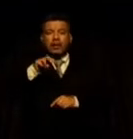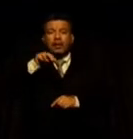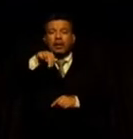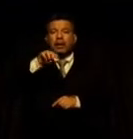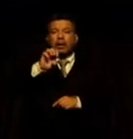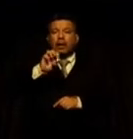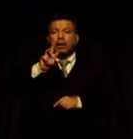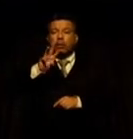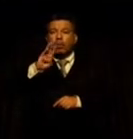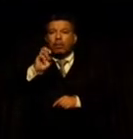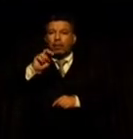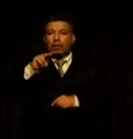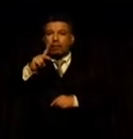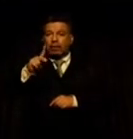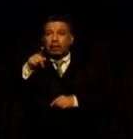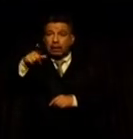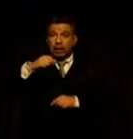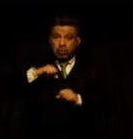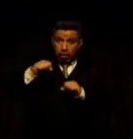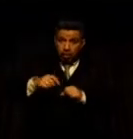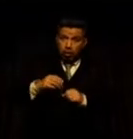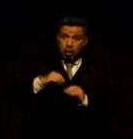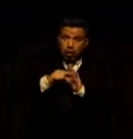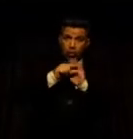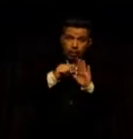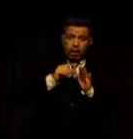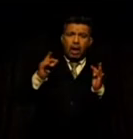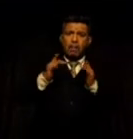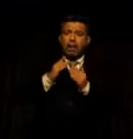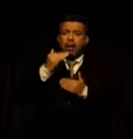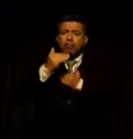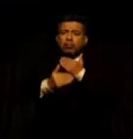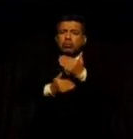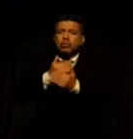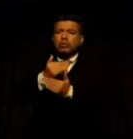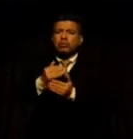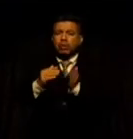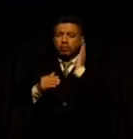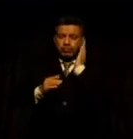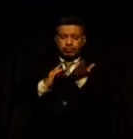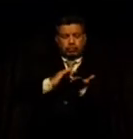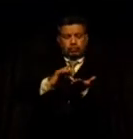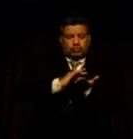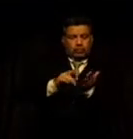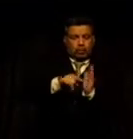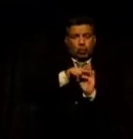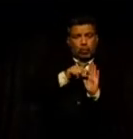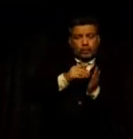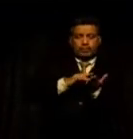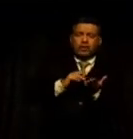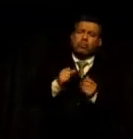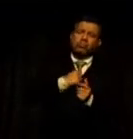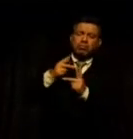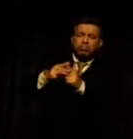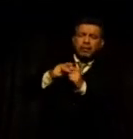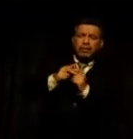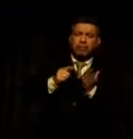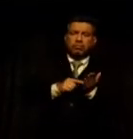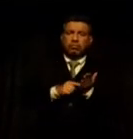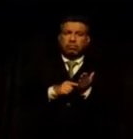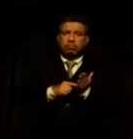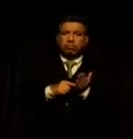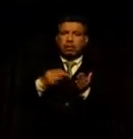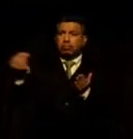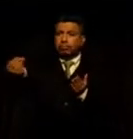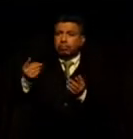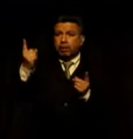quien tiene la cuenta en nu bank sencillamente hace un proceso a partir de su teléfono de su cuenta y dice necesito que me presten tanto y es un